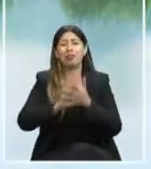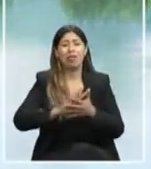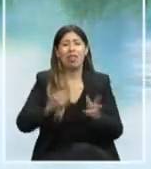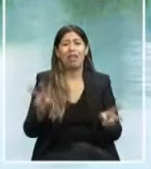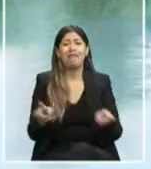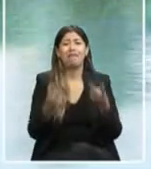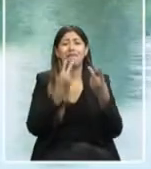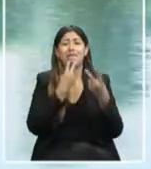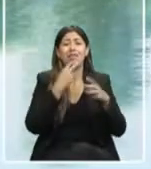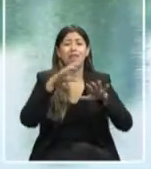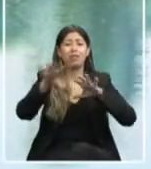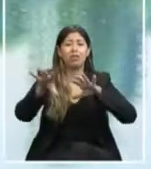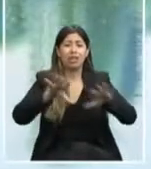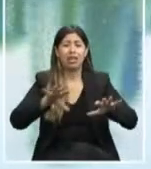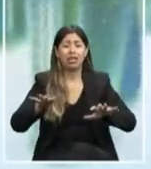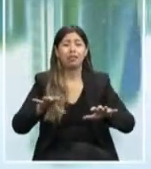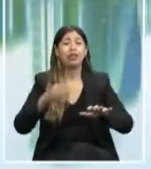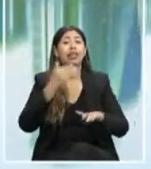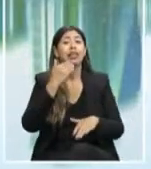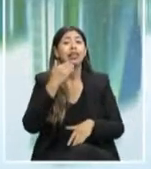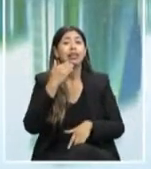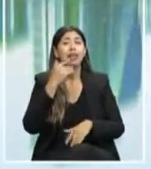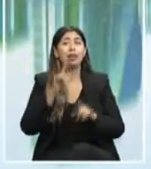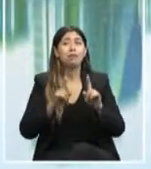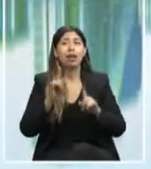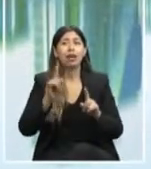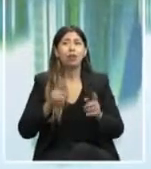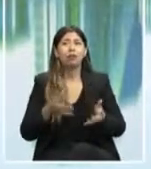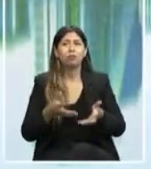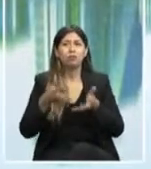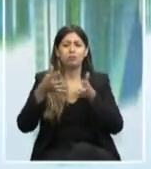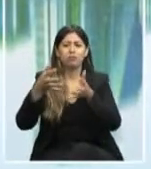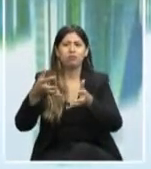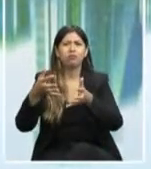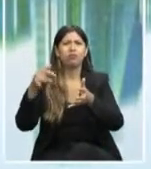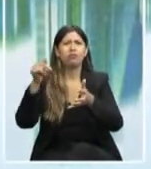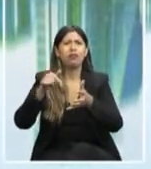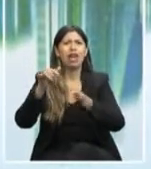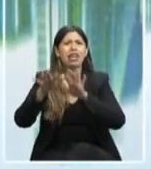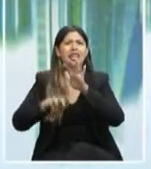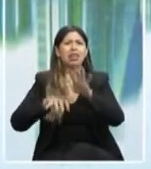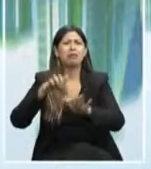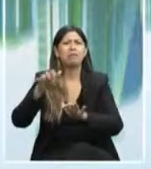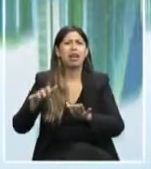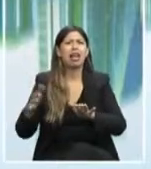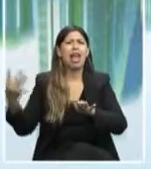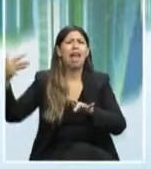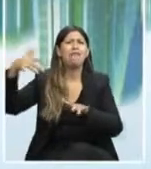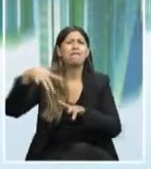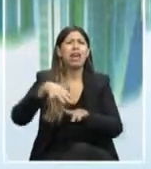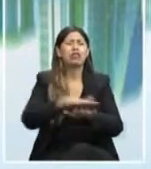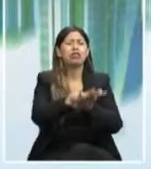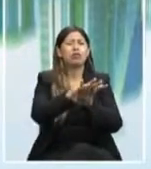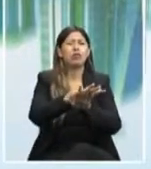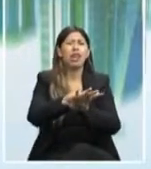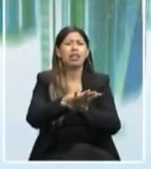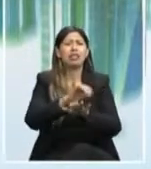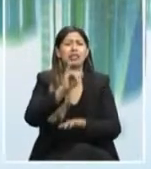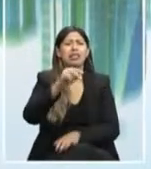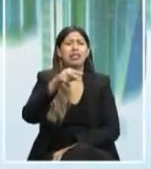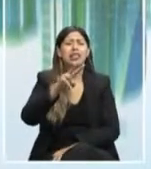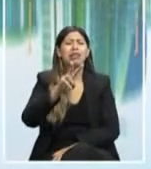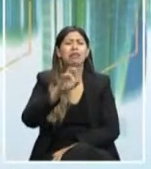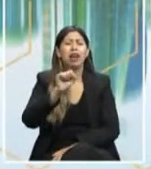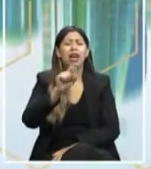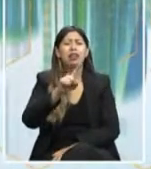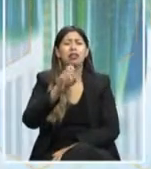la introducción de especies exóticas invasoras está arrasando con los nichos